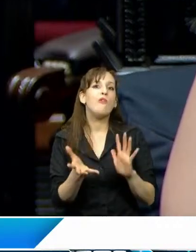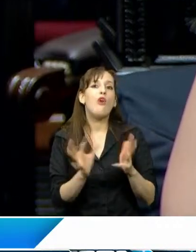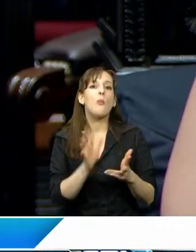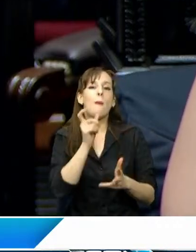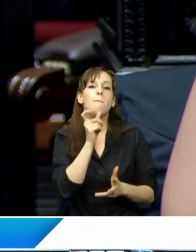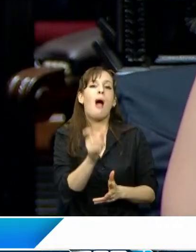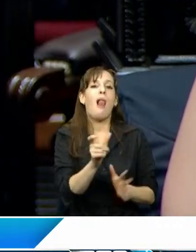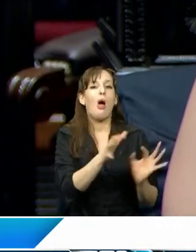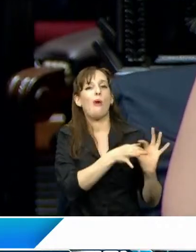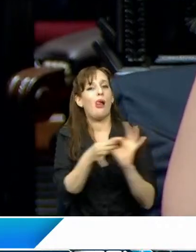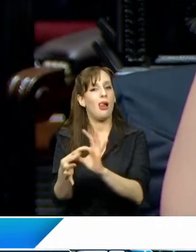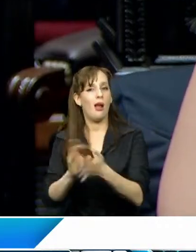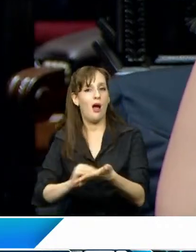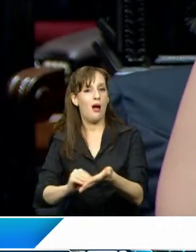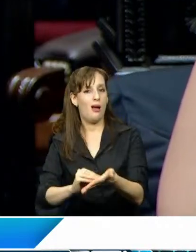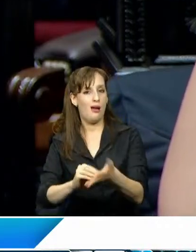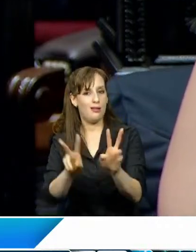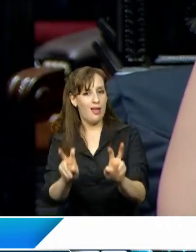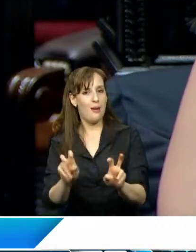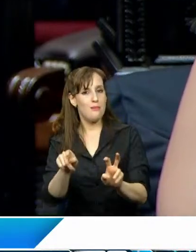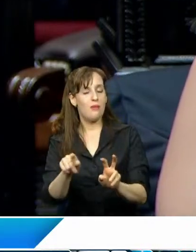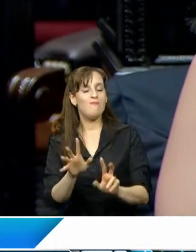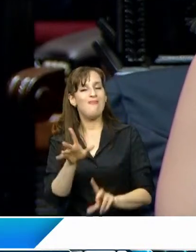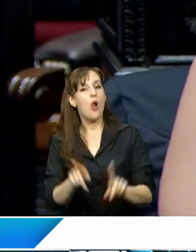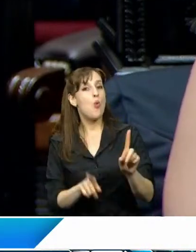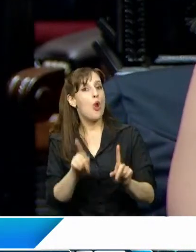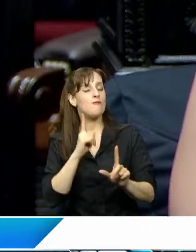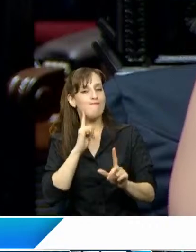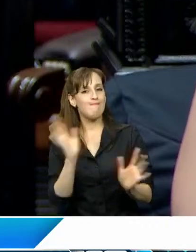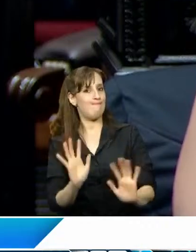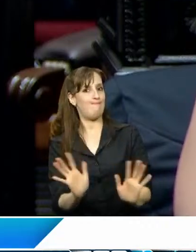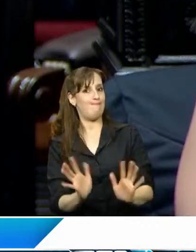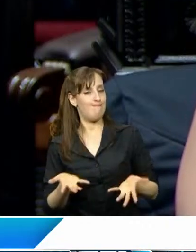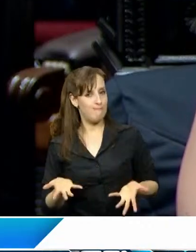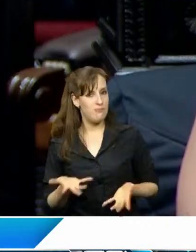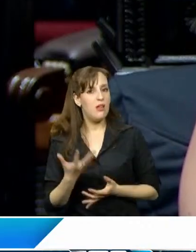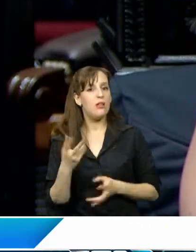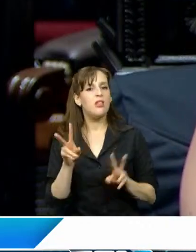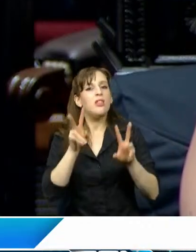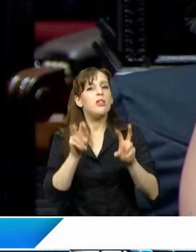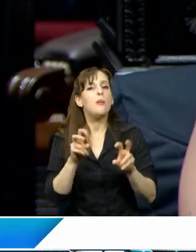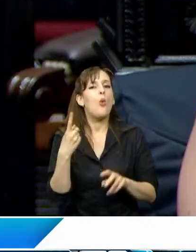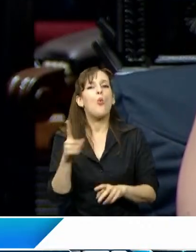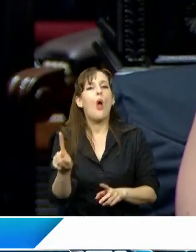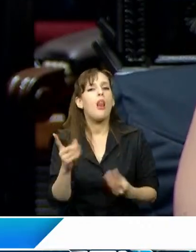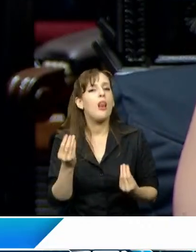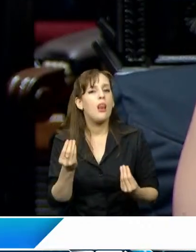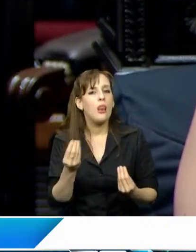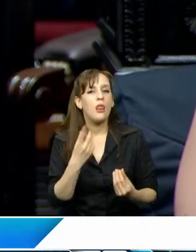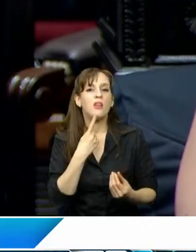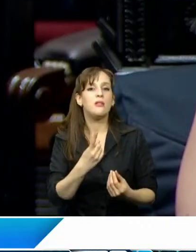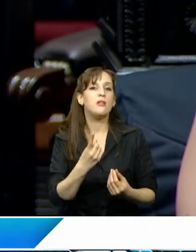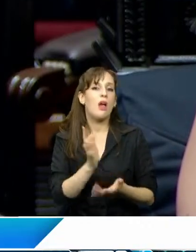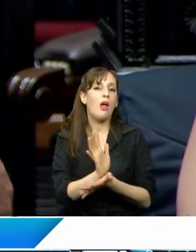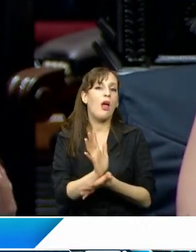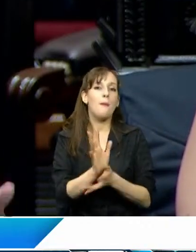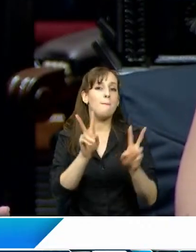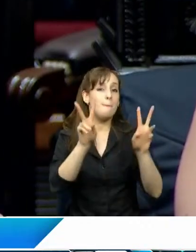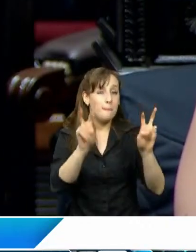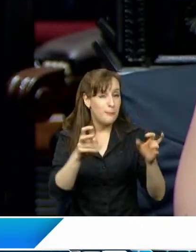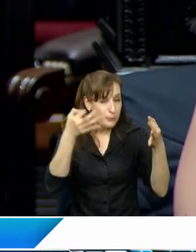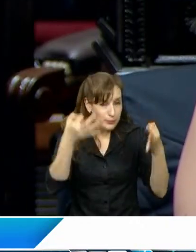no sepamos o no conozcamos o no sepan de qué se trata el juicio en ausencia. Entonces